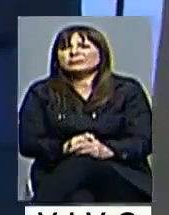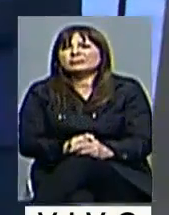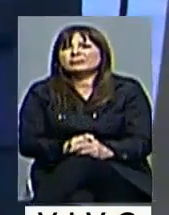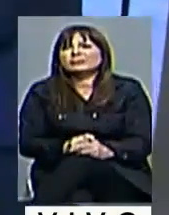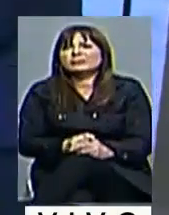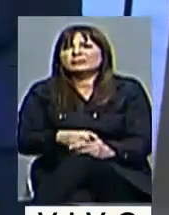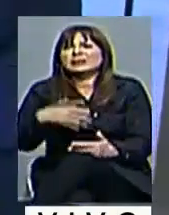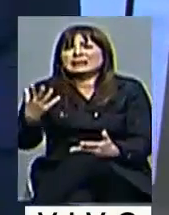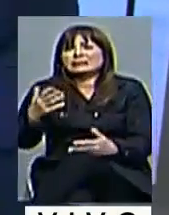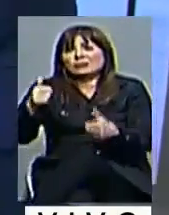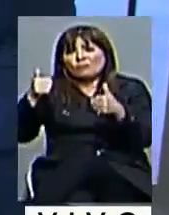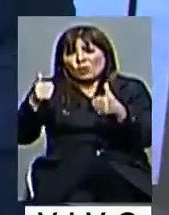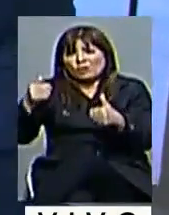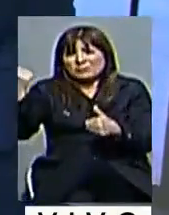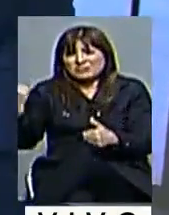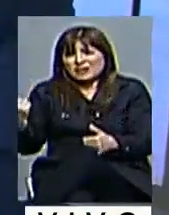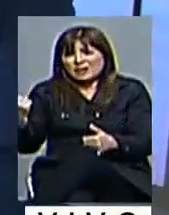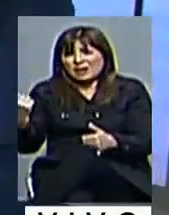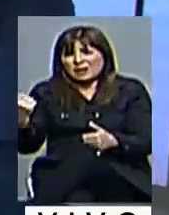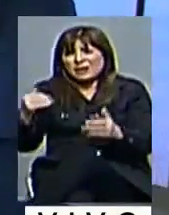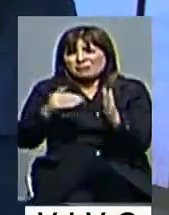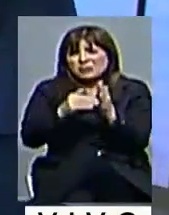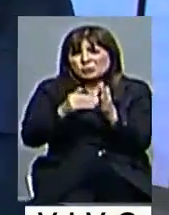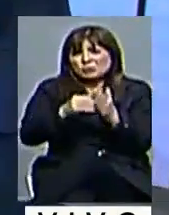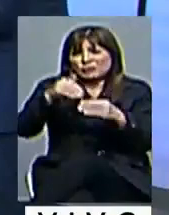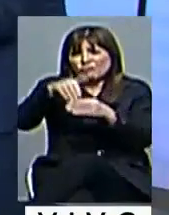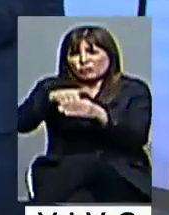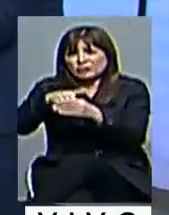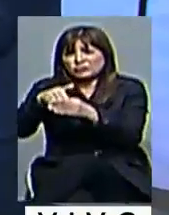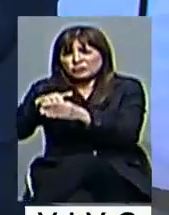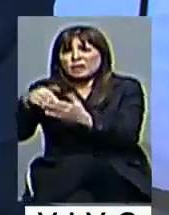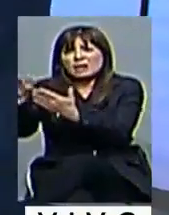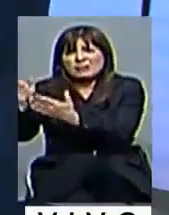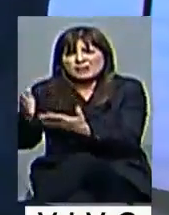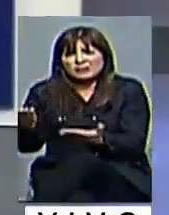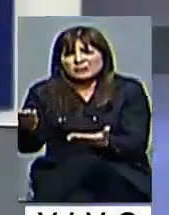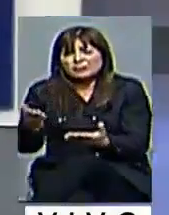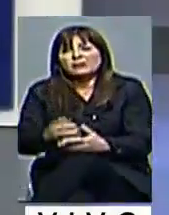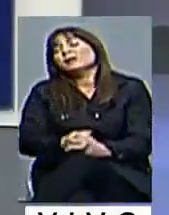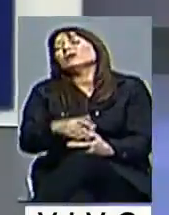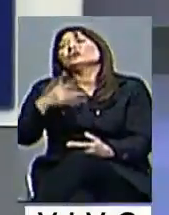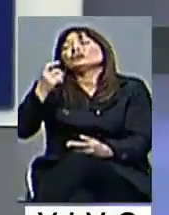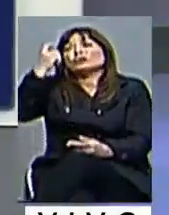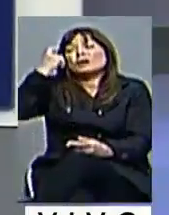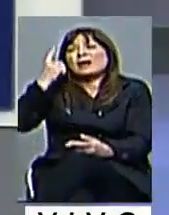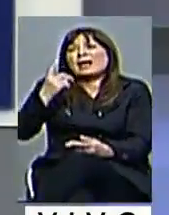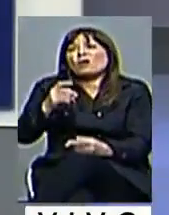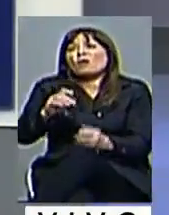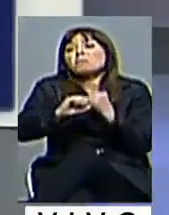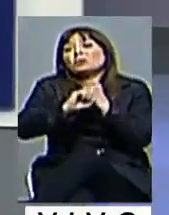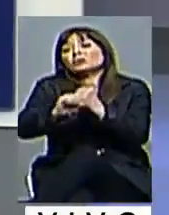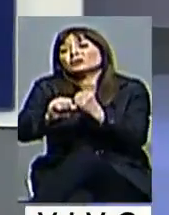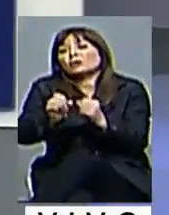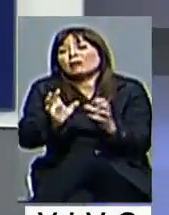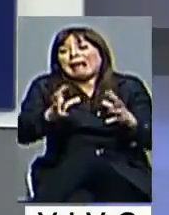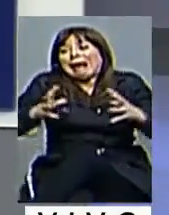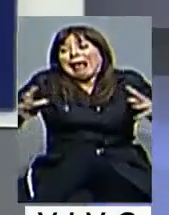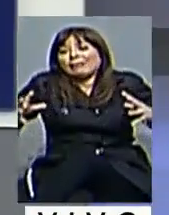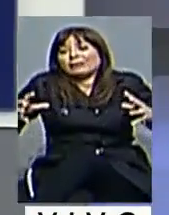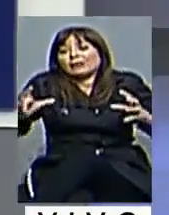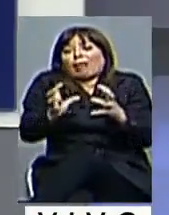Entonces, ¿es afortunado eso para Piñera o en el momento de las votaciones se van a alinear? Mira, yo creo que más que una oposición atomizada, podemos hablar